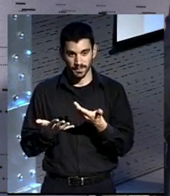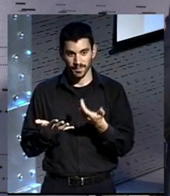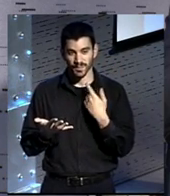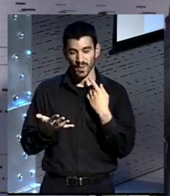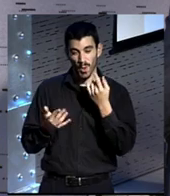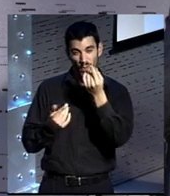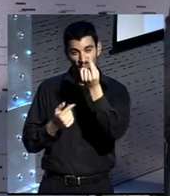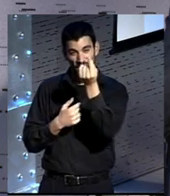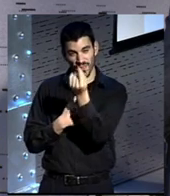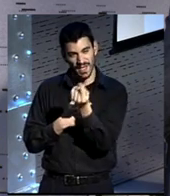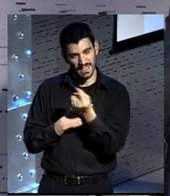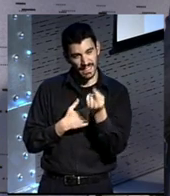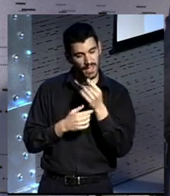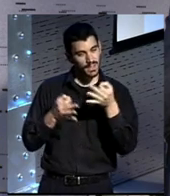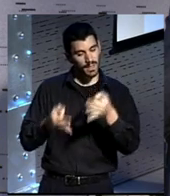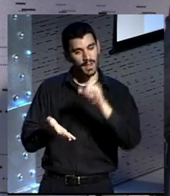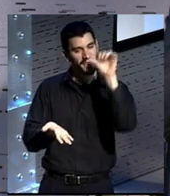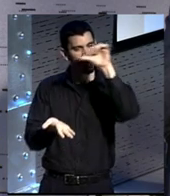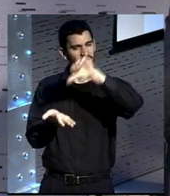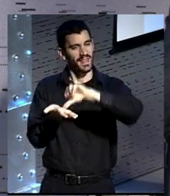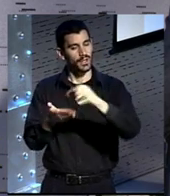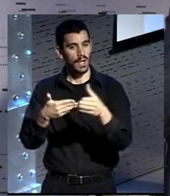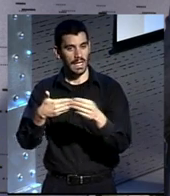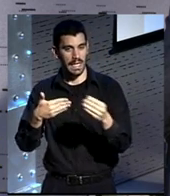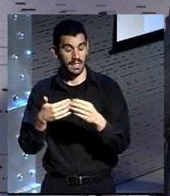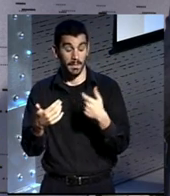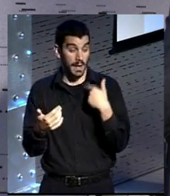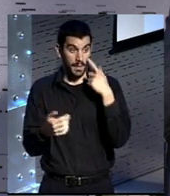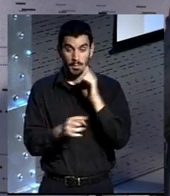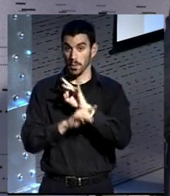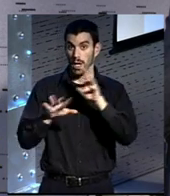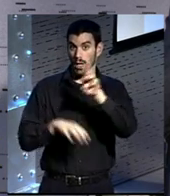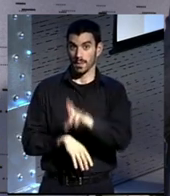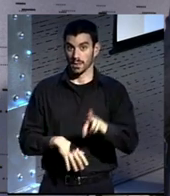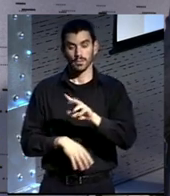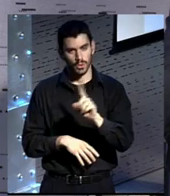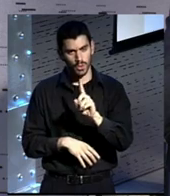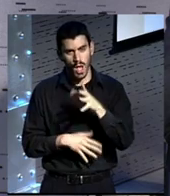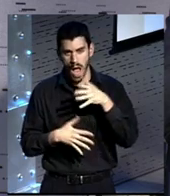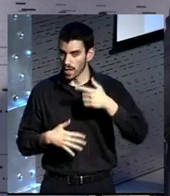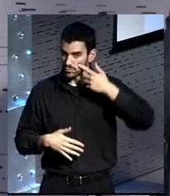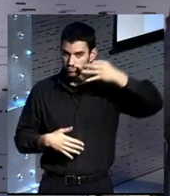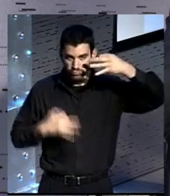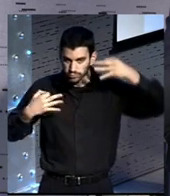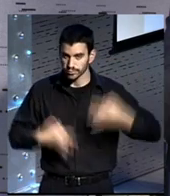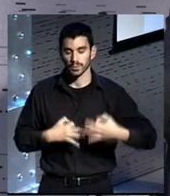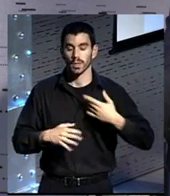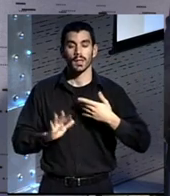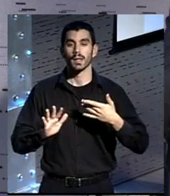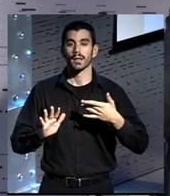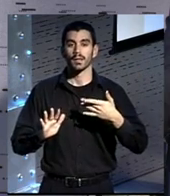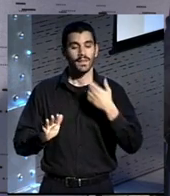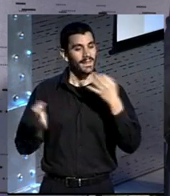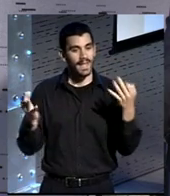diseñado desde un punto de vista del cliente, que parece una obviedad o algo que se podía decir en cualquier momento, pero ahora sí que es verdad que o tenemos en